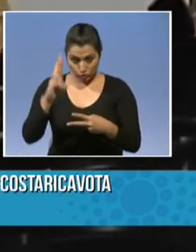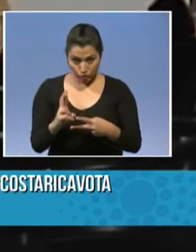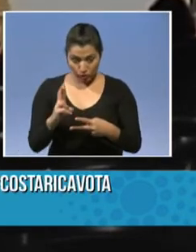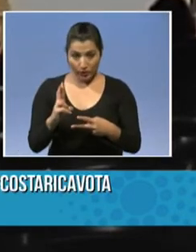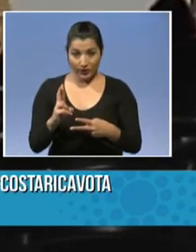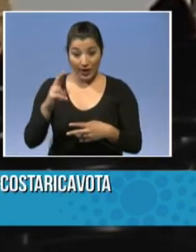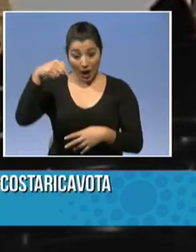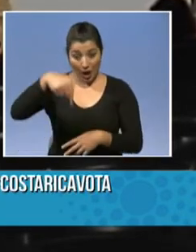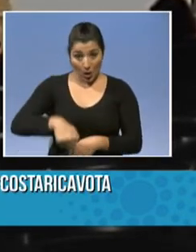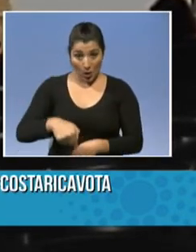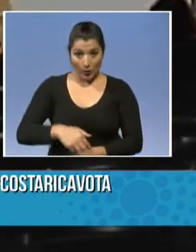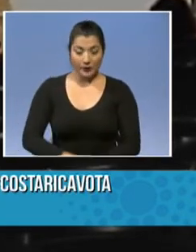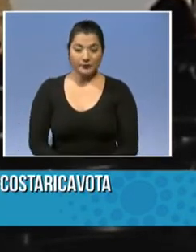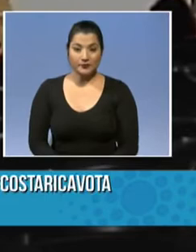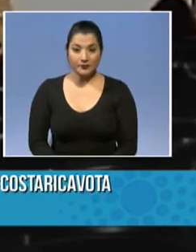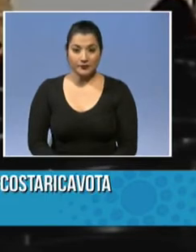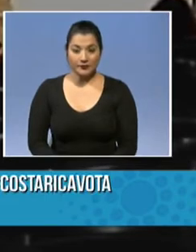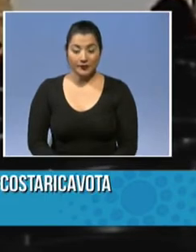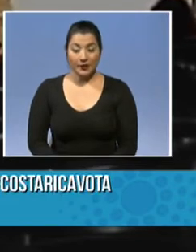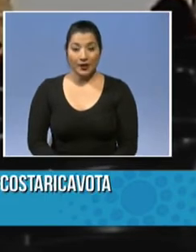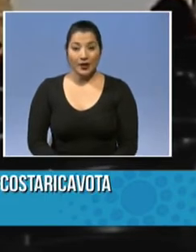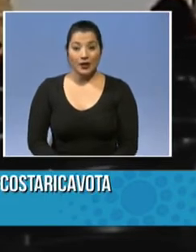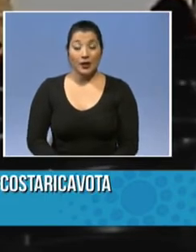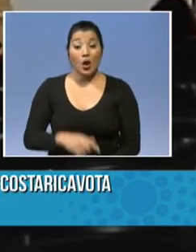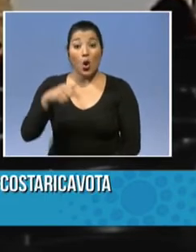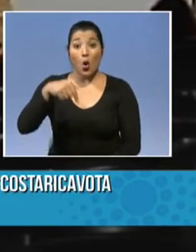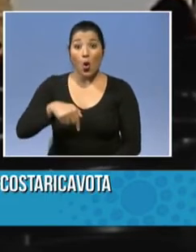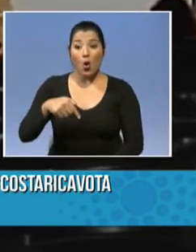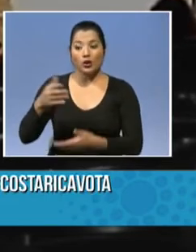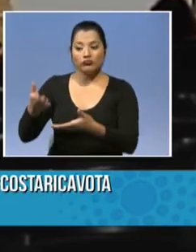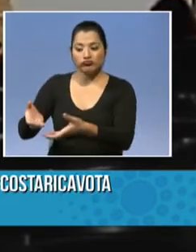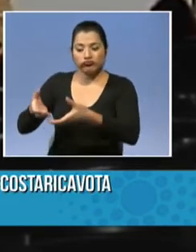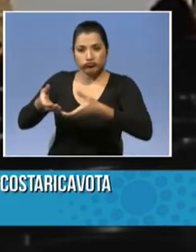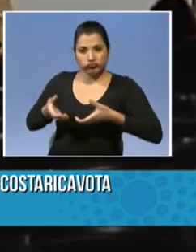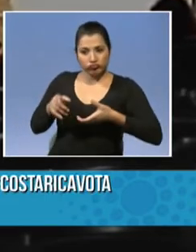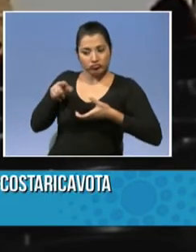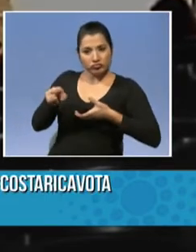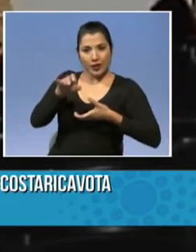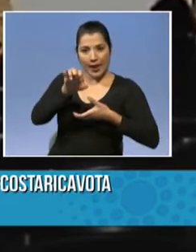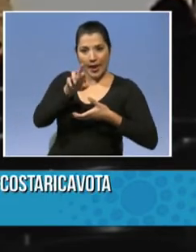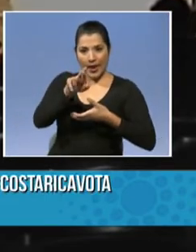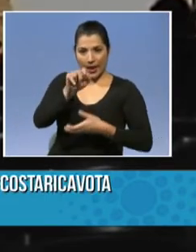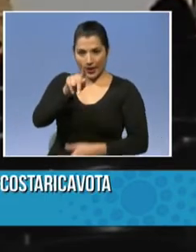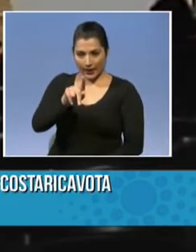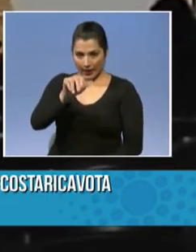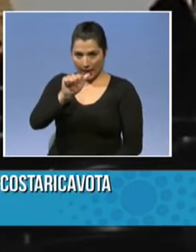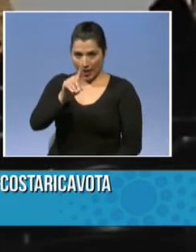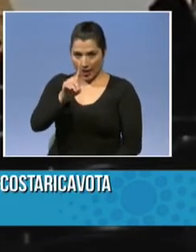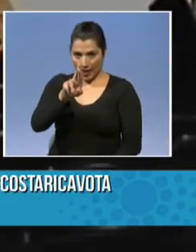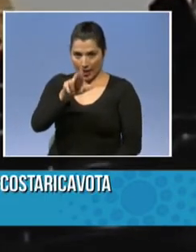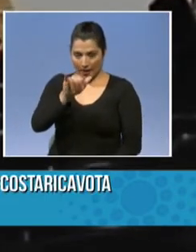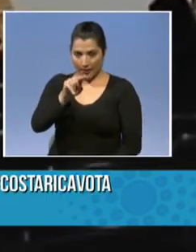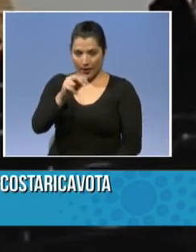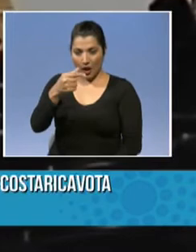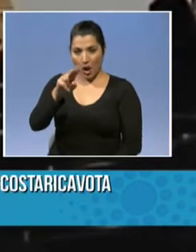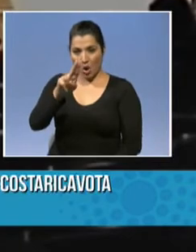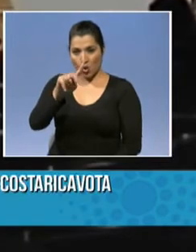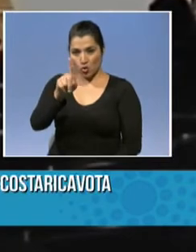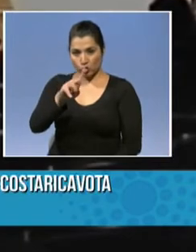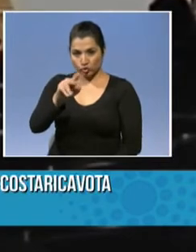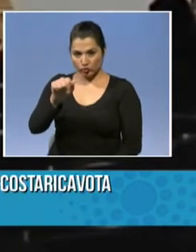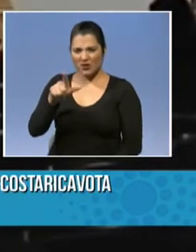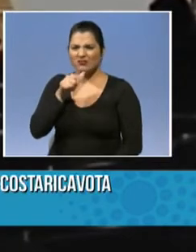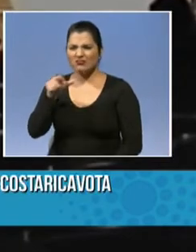desarrollada este día, el cual recibe de manos del señor Eric Adrián Guzmán Vargas,